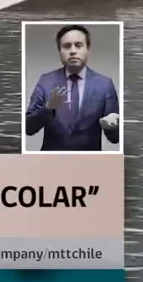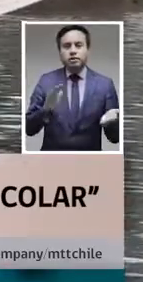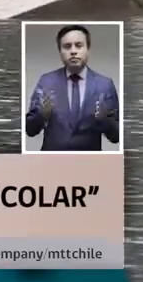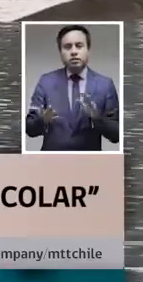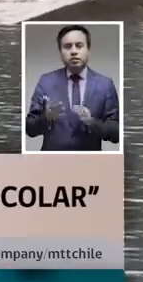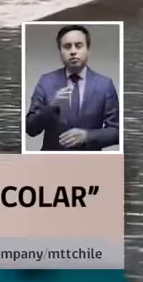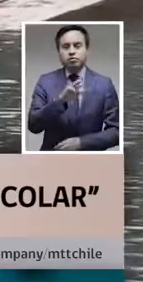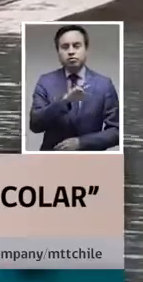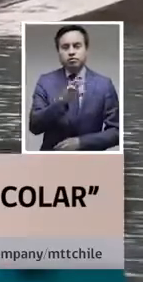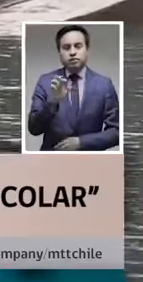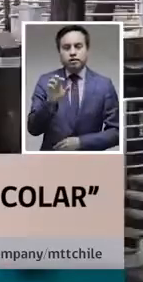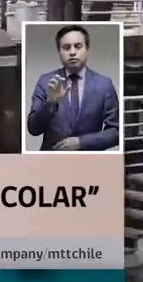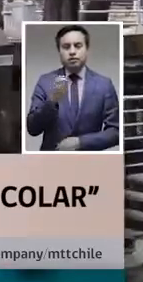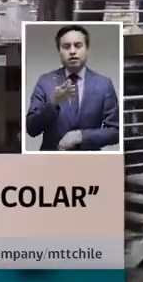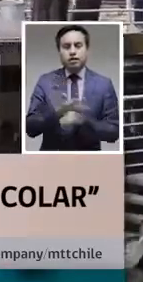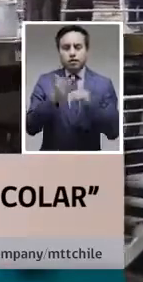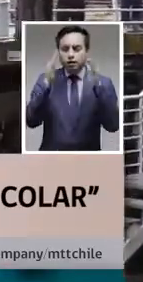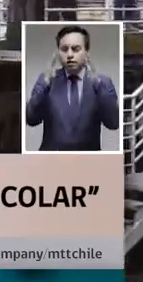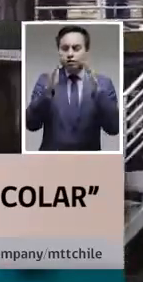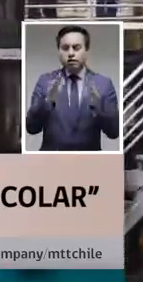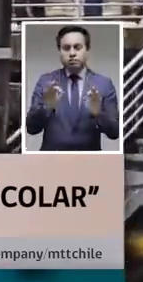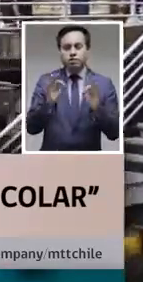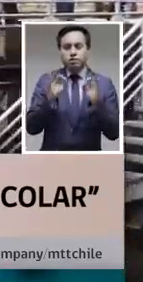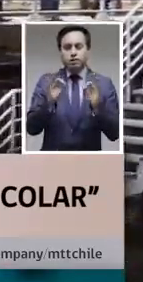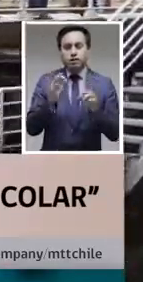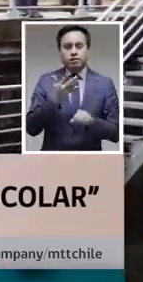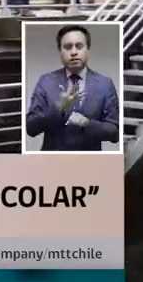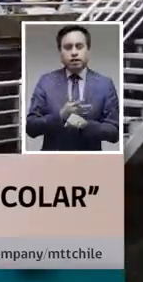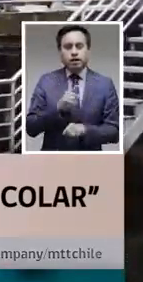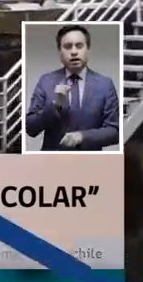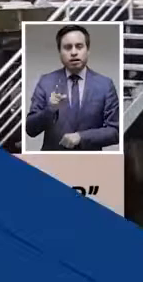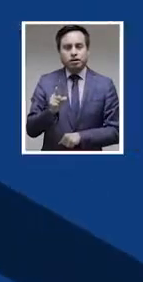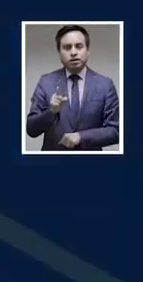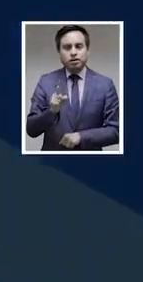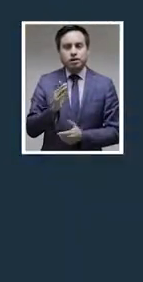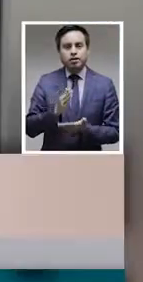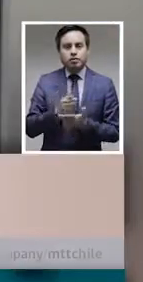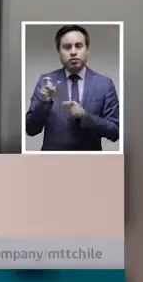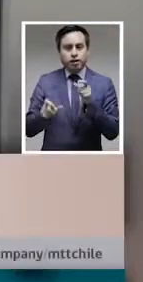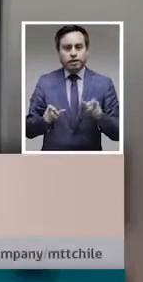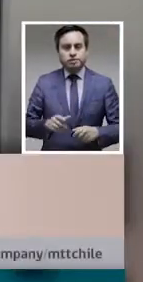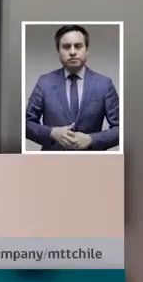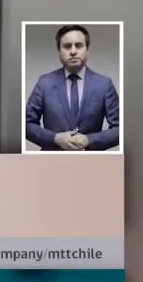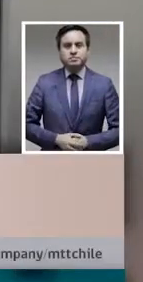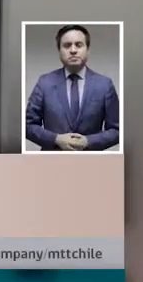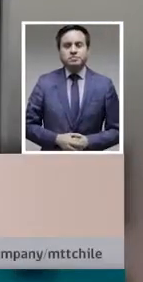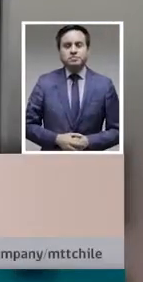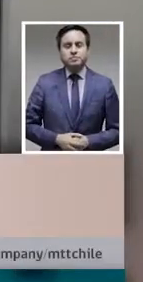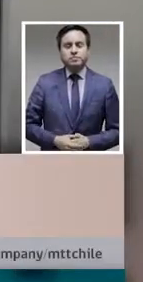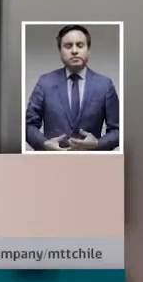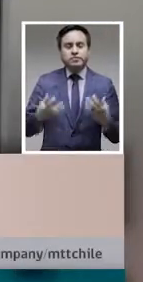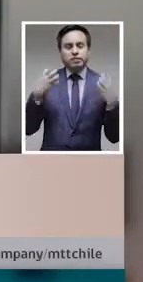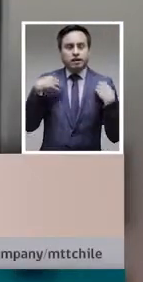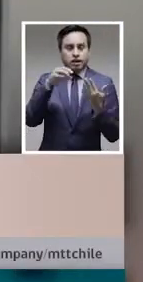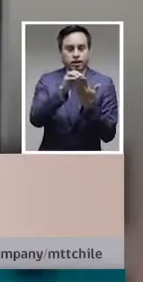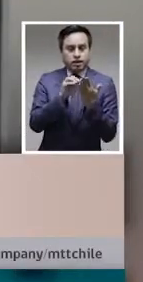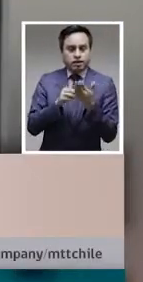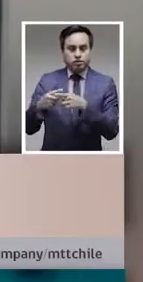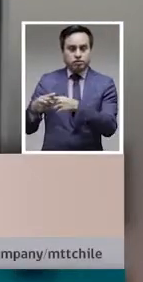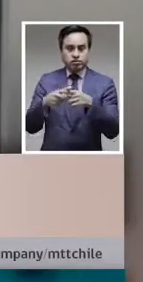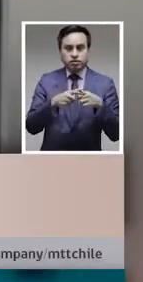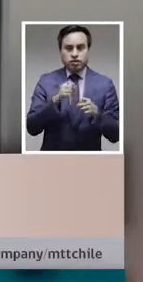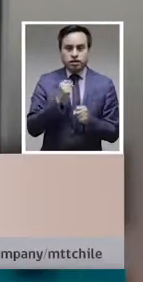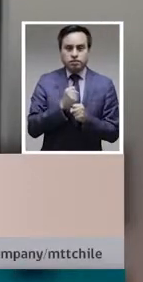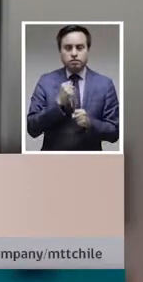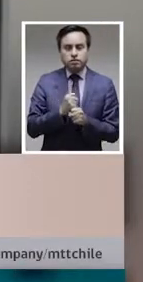menos 900 que atienden específicamente a escolares. Nuestra agenda social